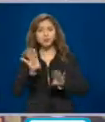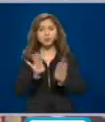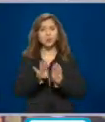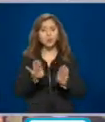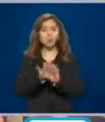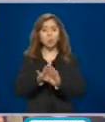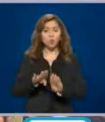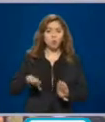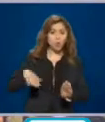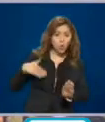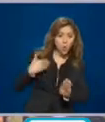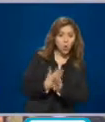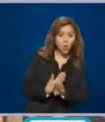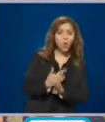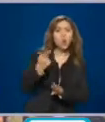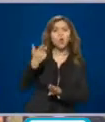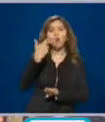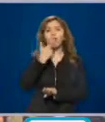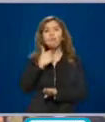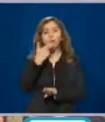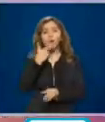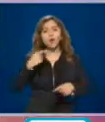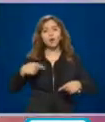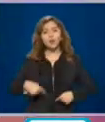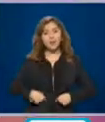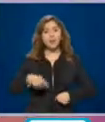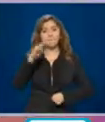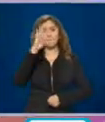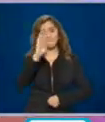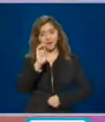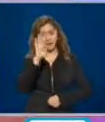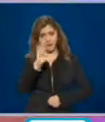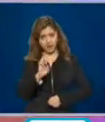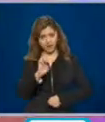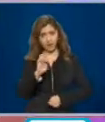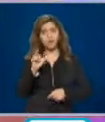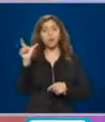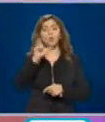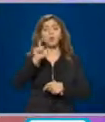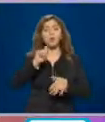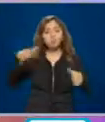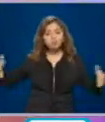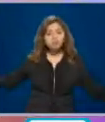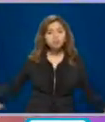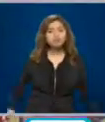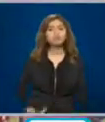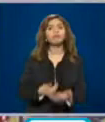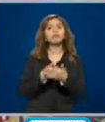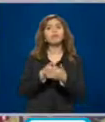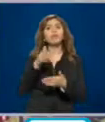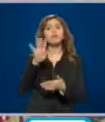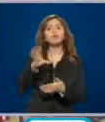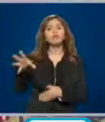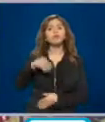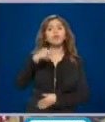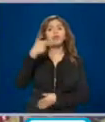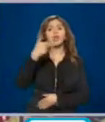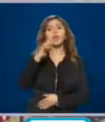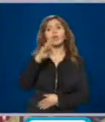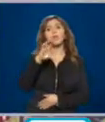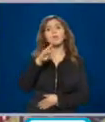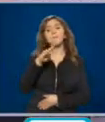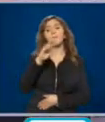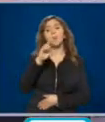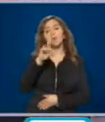contra los glóbulos rojos del producto. ¿sí? Y en el momento del nacimiento puede haber una hemólisis. Entonces, Claro. esto